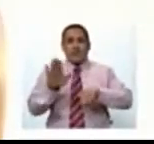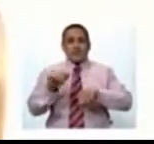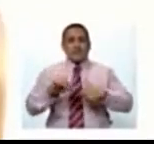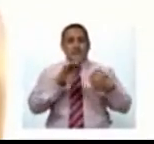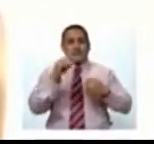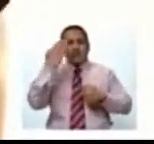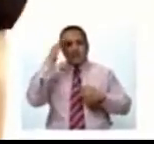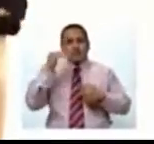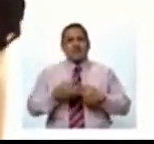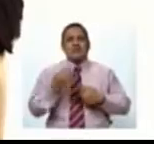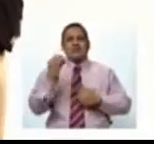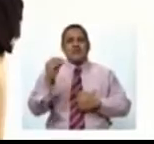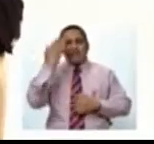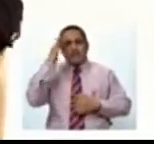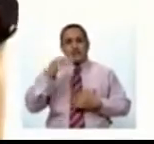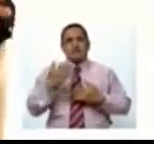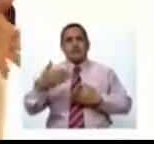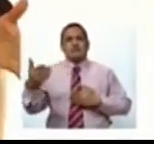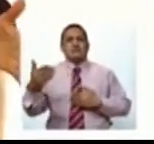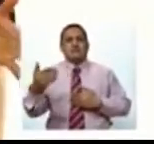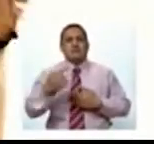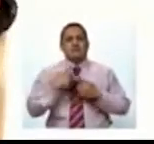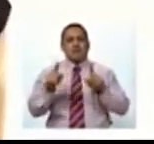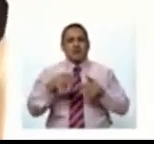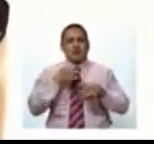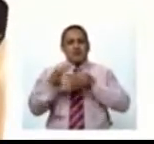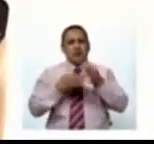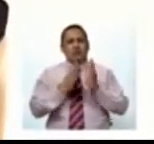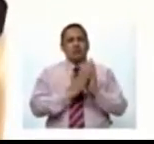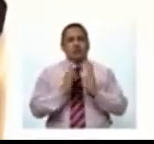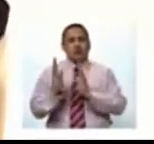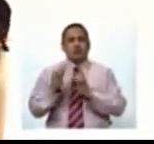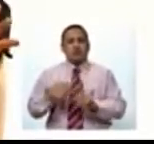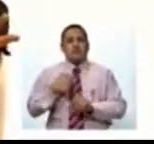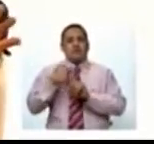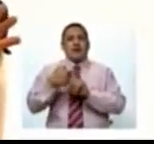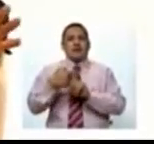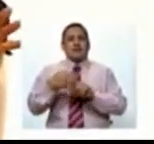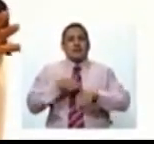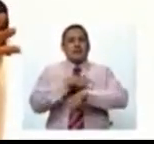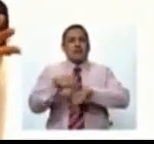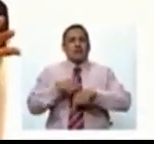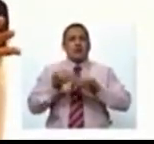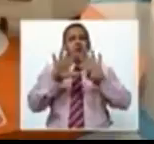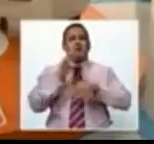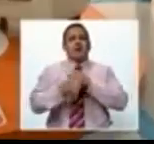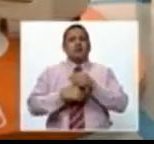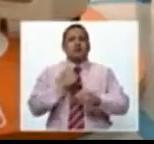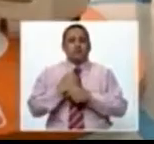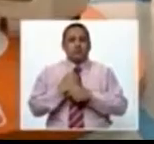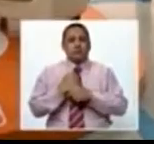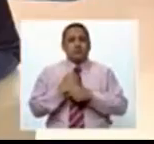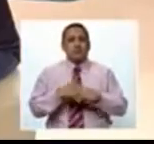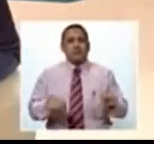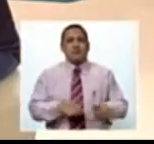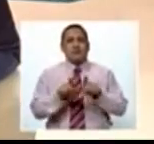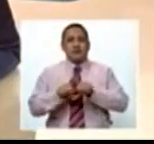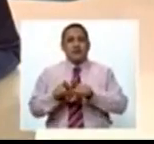da 30 días más. Estamos hablando de un proceso sumario que dura más de 9 años. ¿Hay